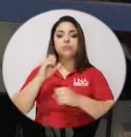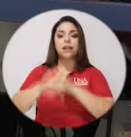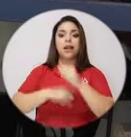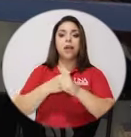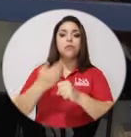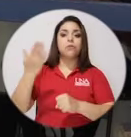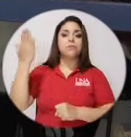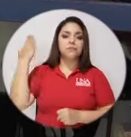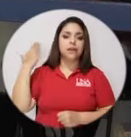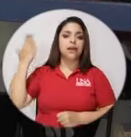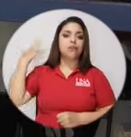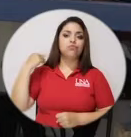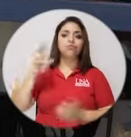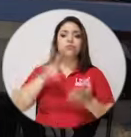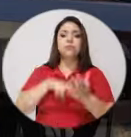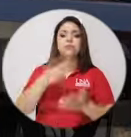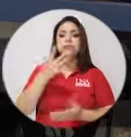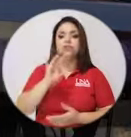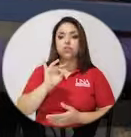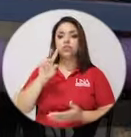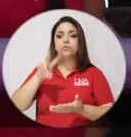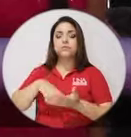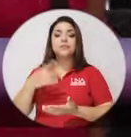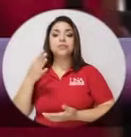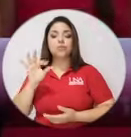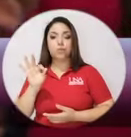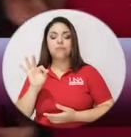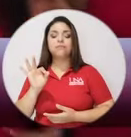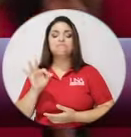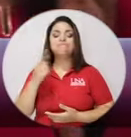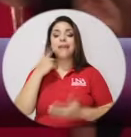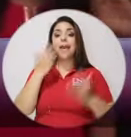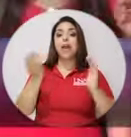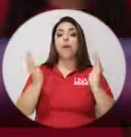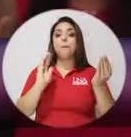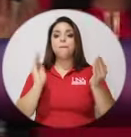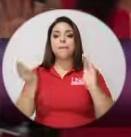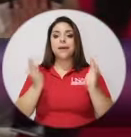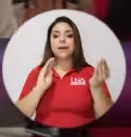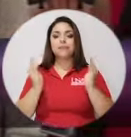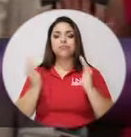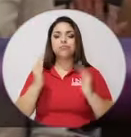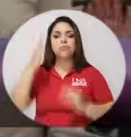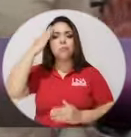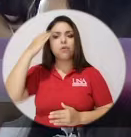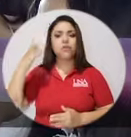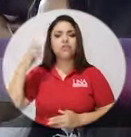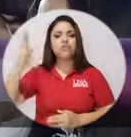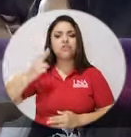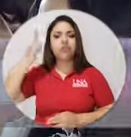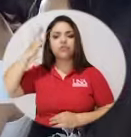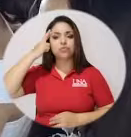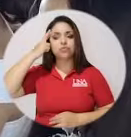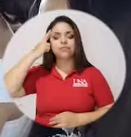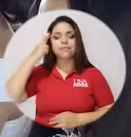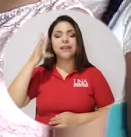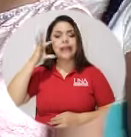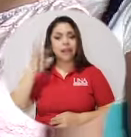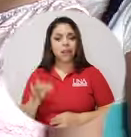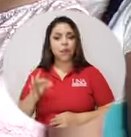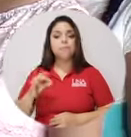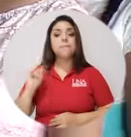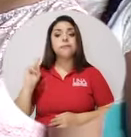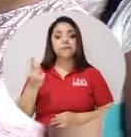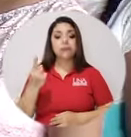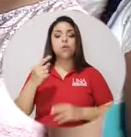con el 2018 y el 2019? Bueno, lo comparamos y a mí me parece que parte de las razones son las